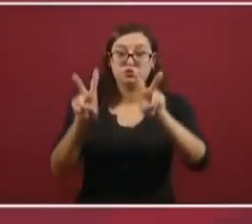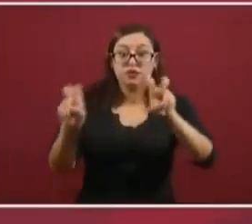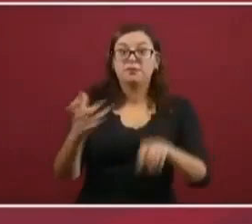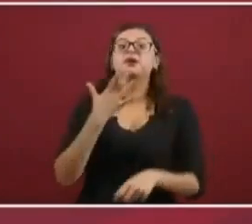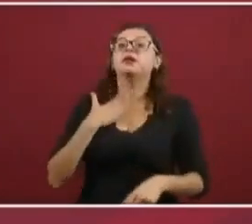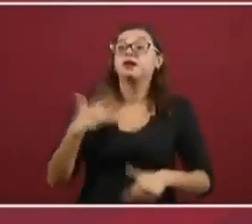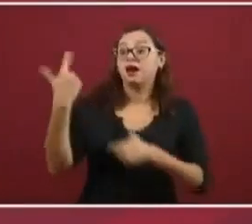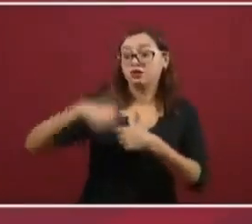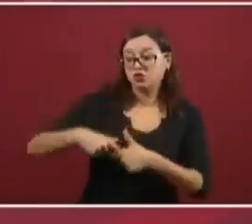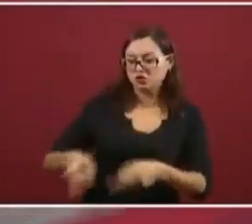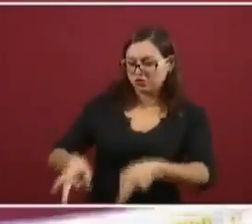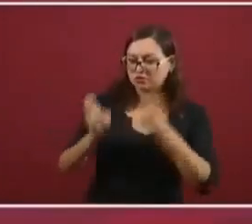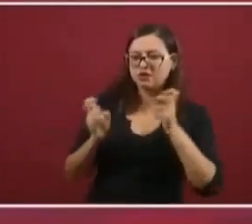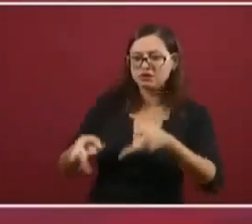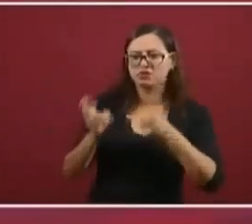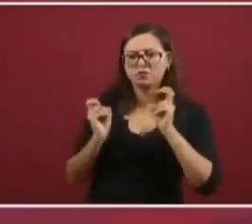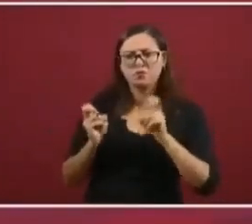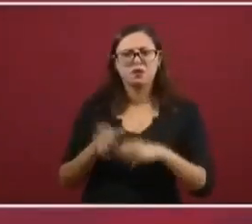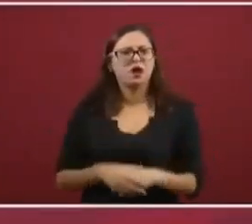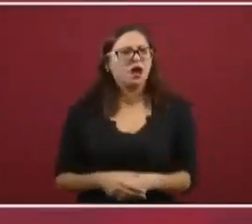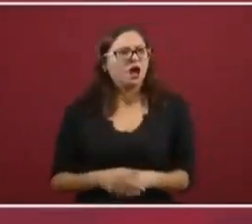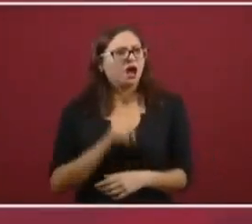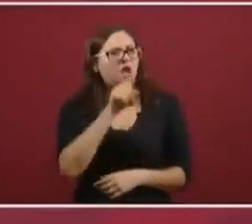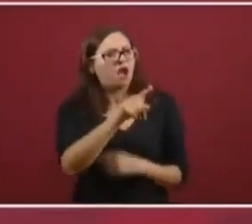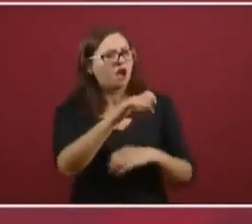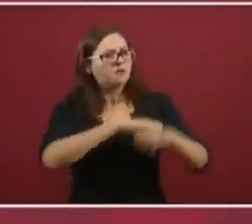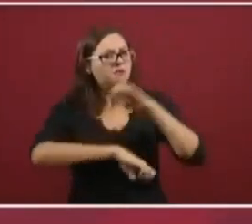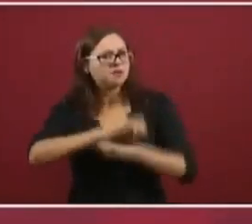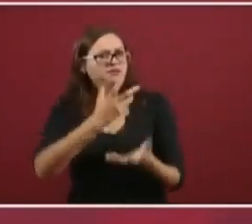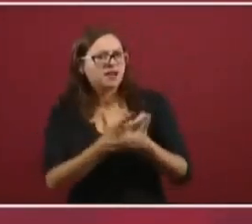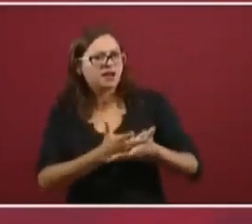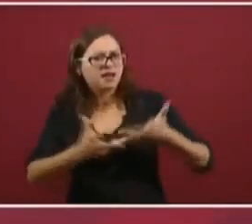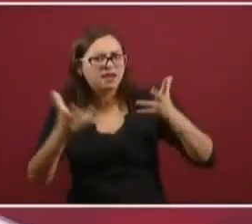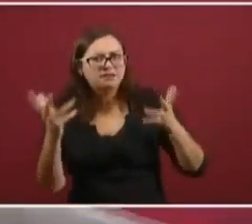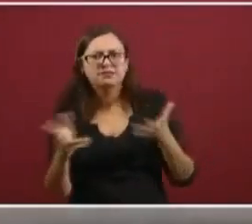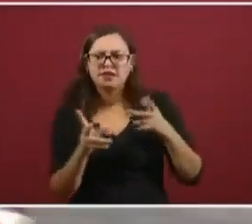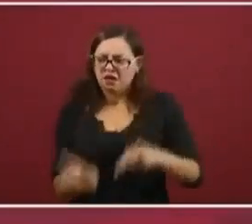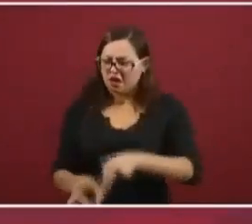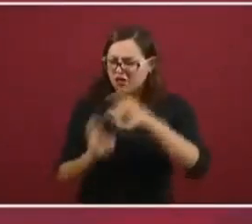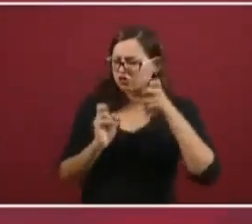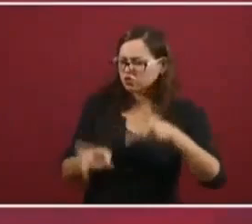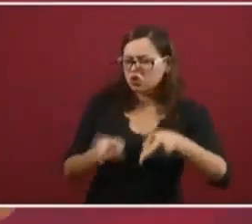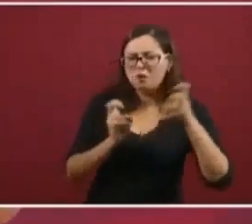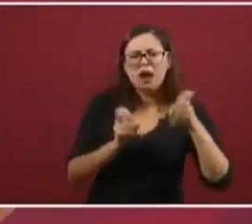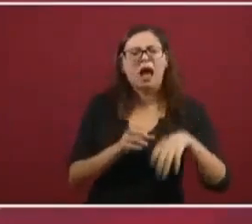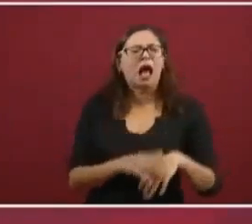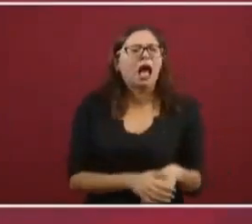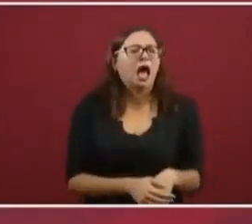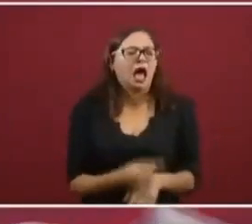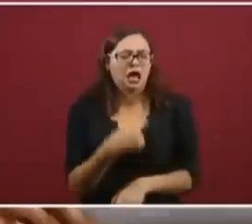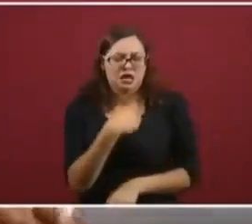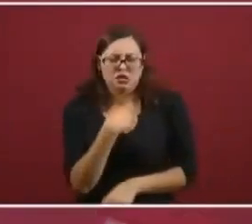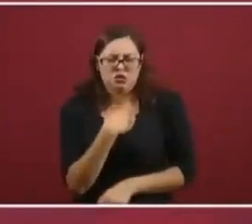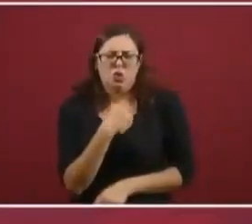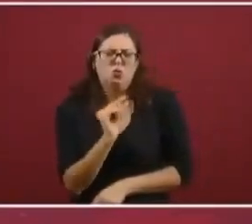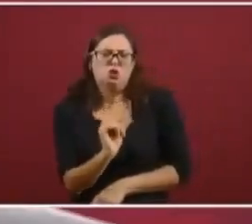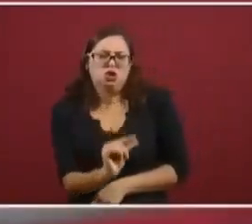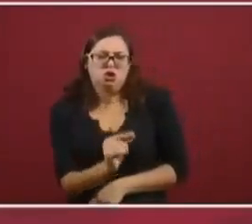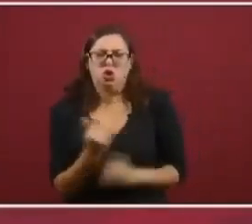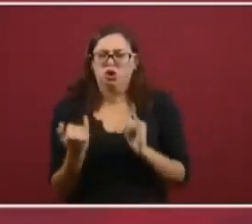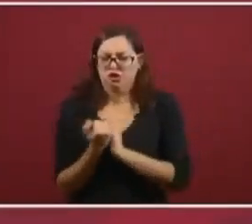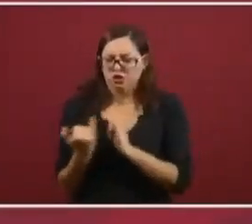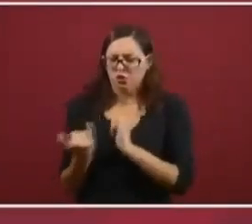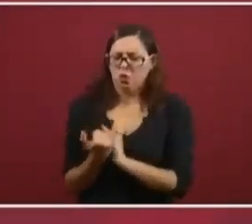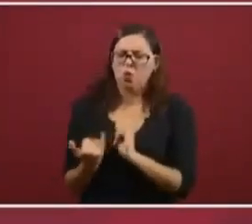huachicol Por qué no voy yo a ordeñar un ducto